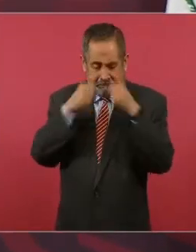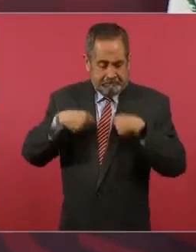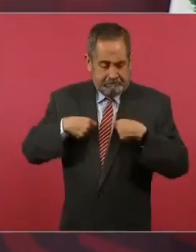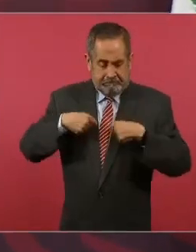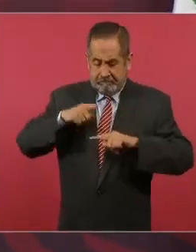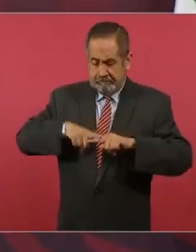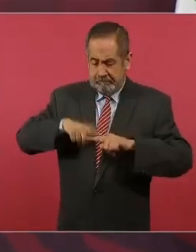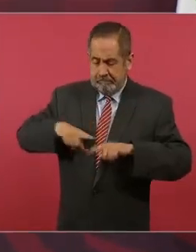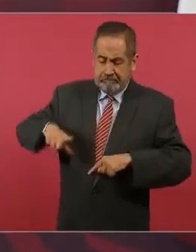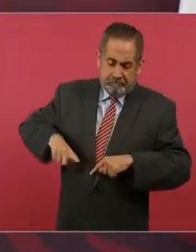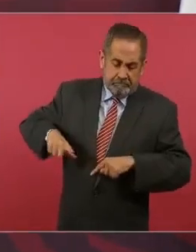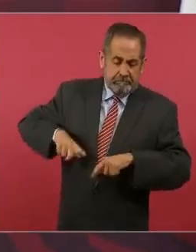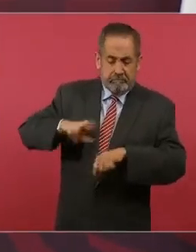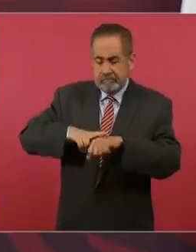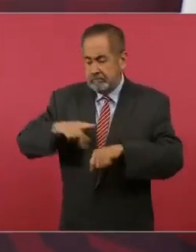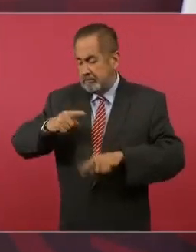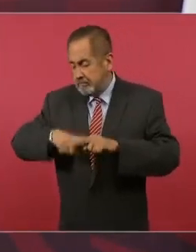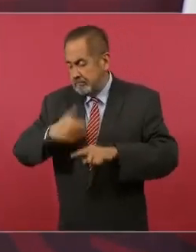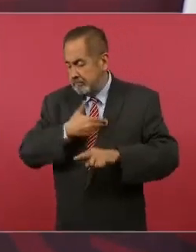gobernando.